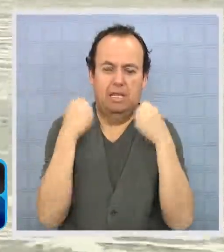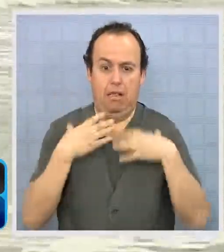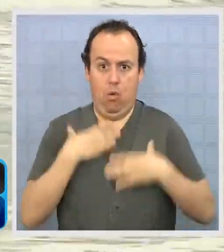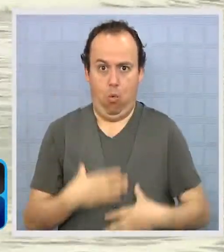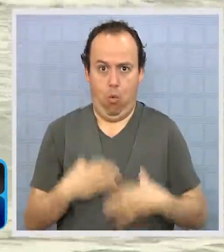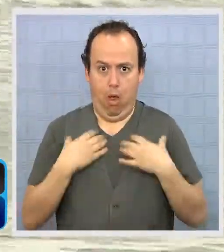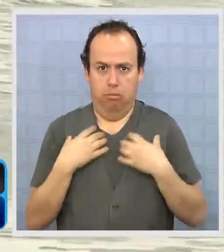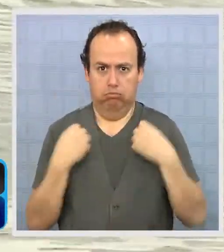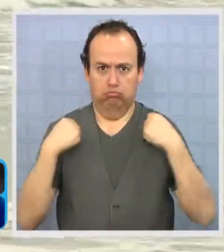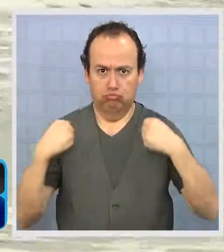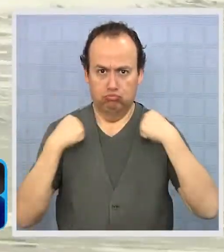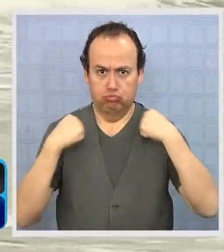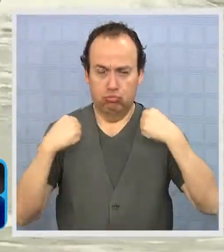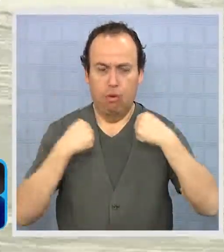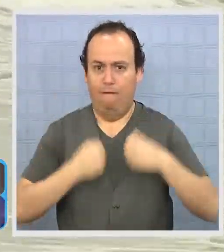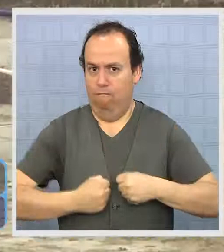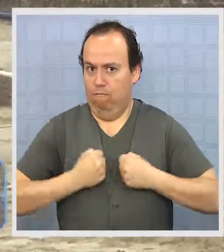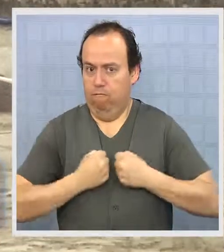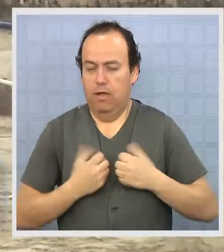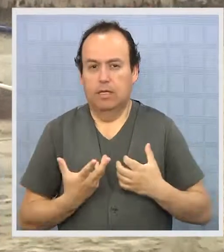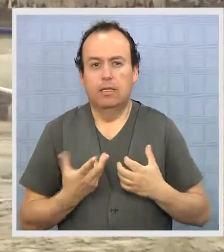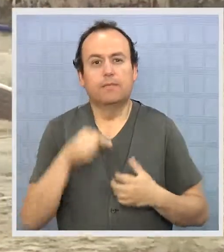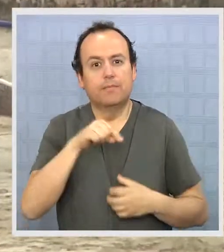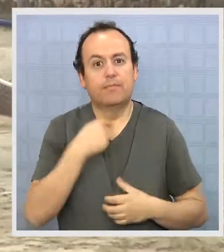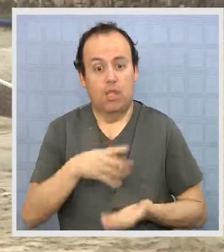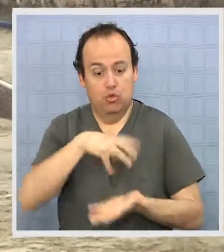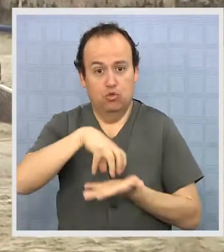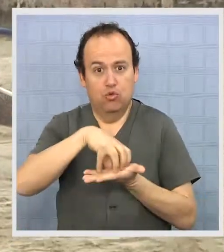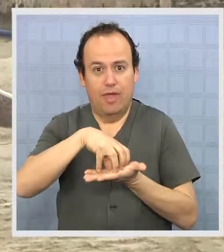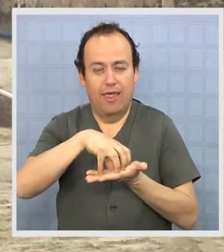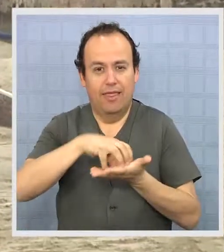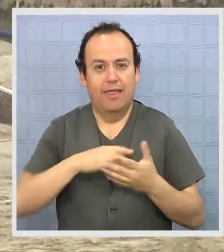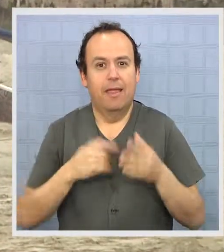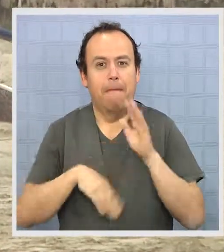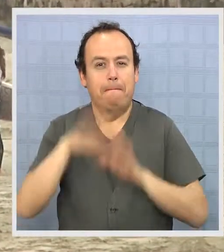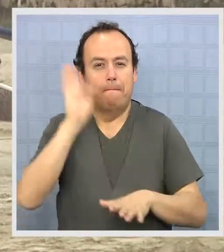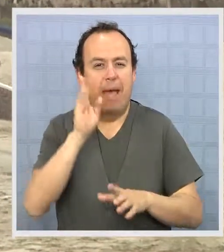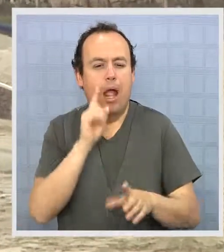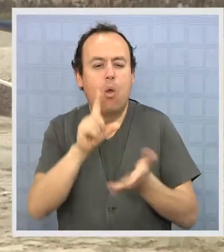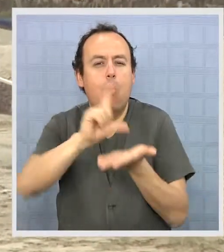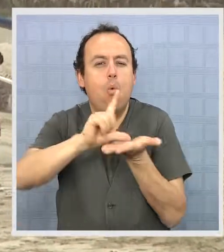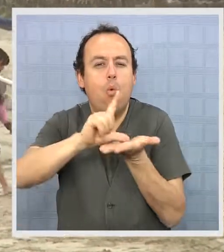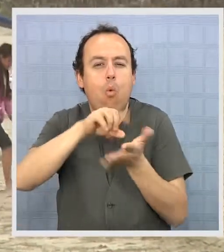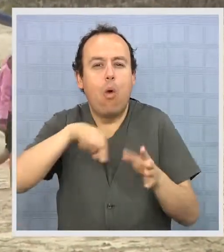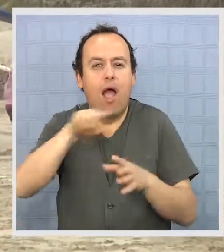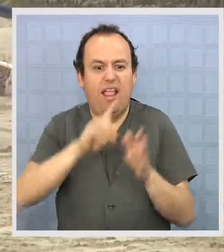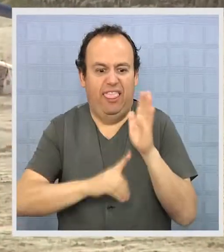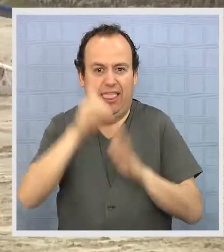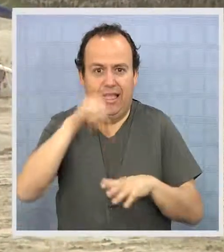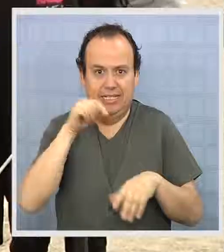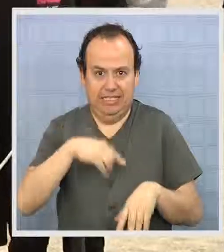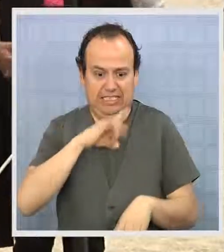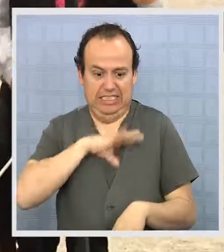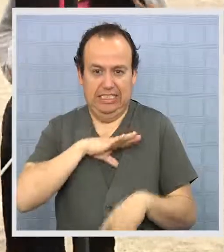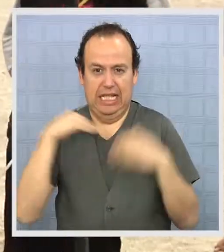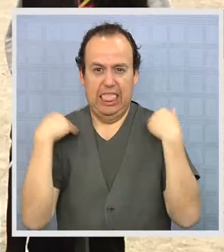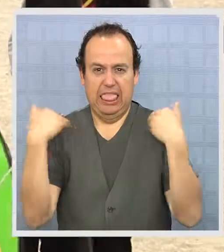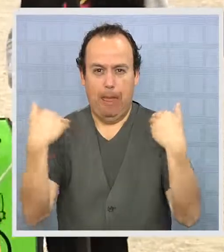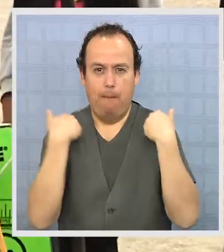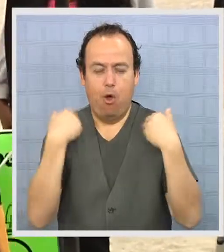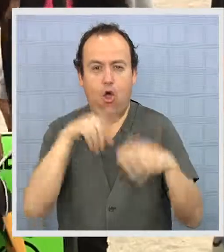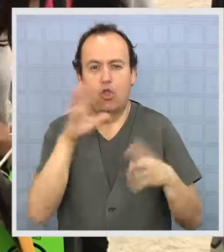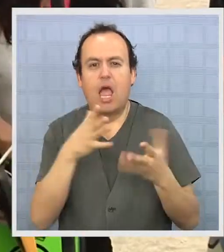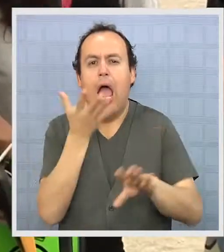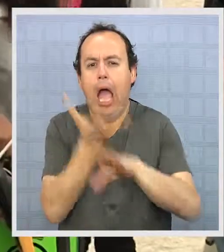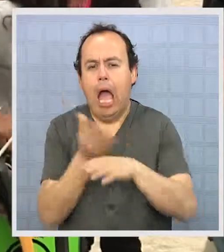y una musculatura fuerte en nuestra ciudad uno de los polos de desarrollo de este deporte en chile existen